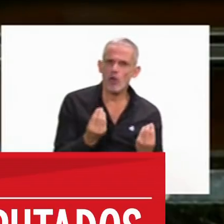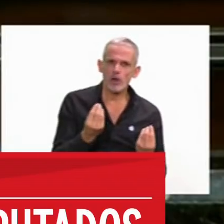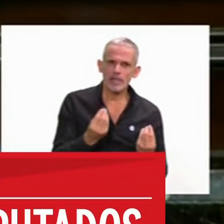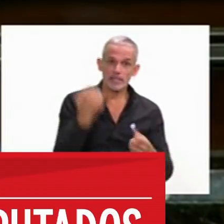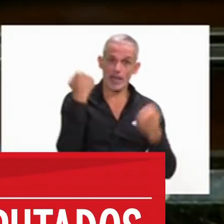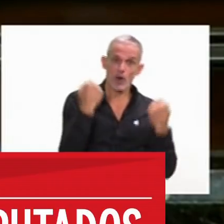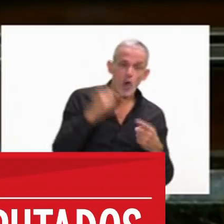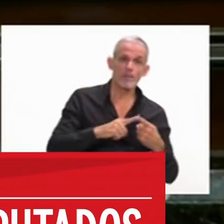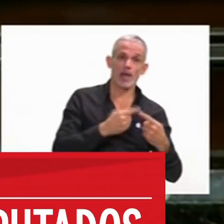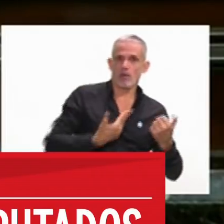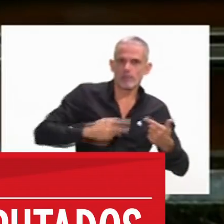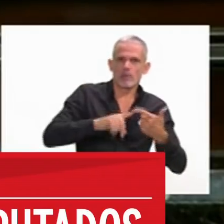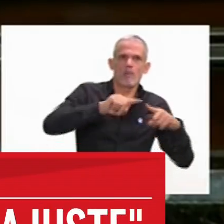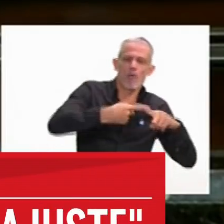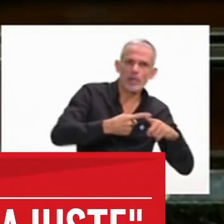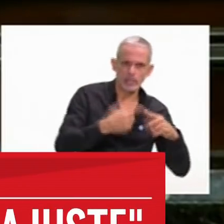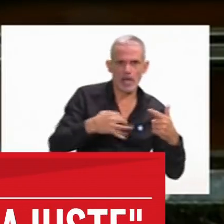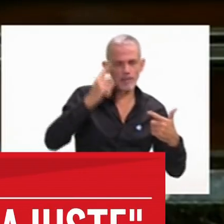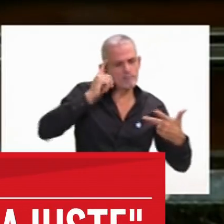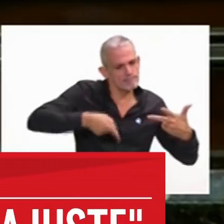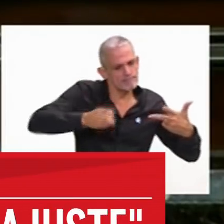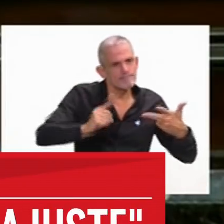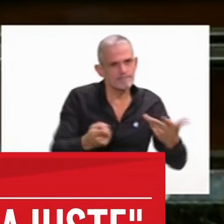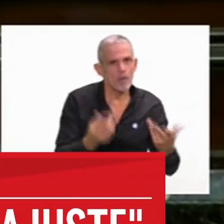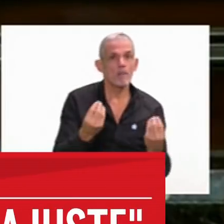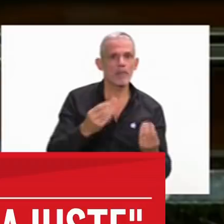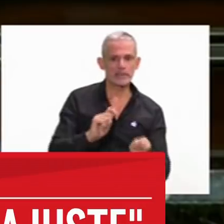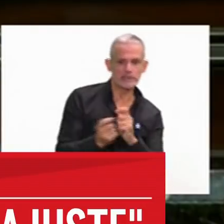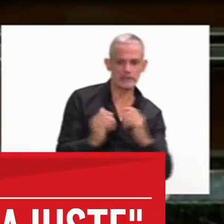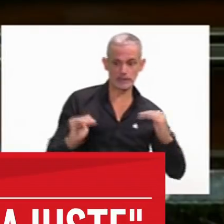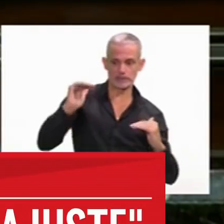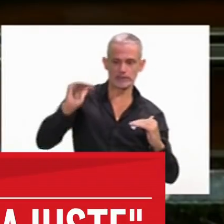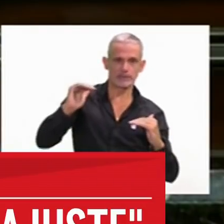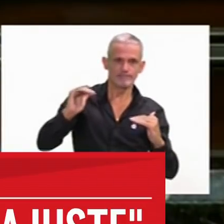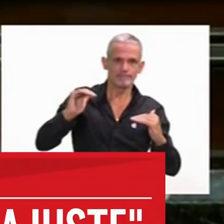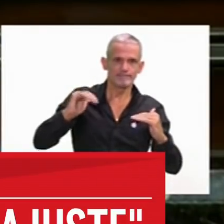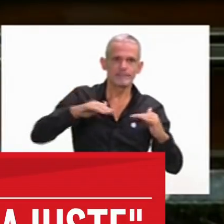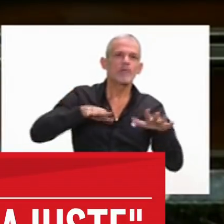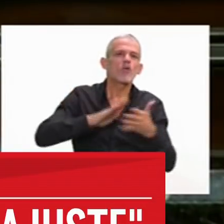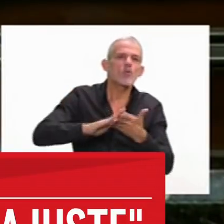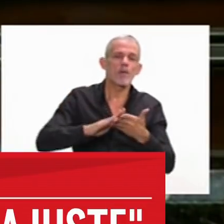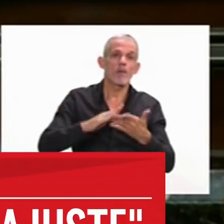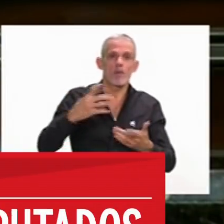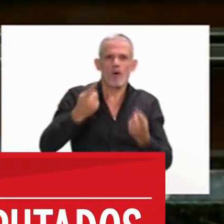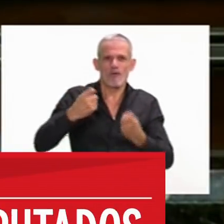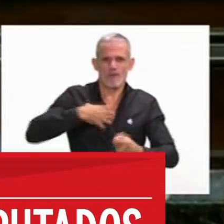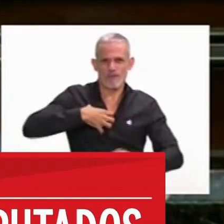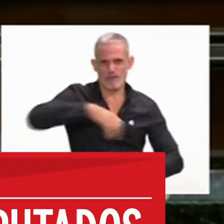y económicas y políticas para adaptarnos a ese nuevo contexto de confianza en el que